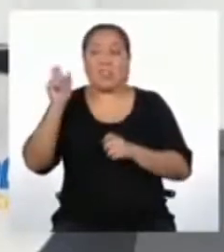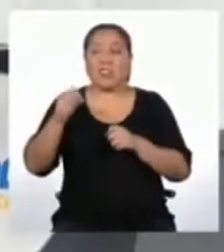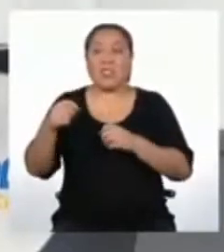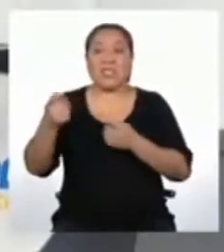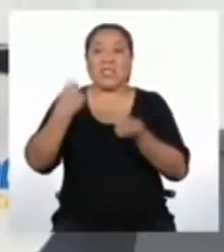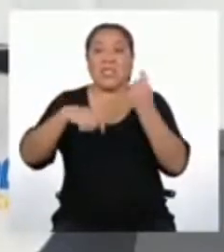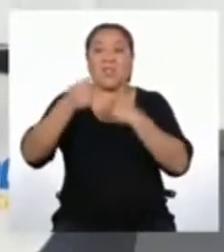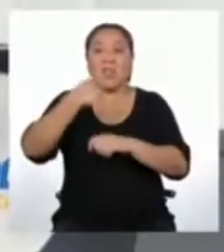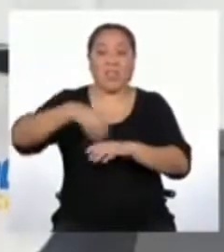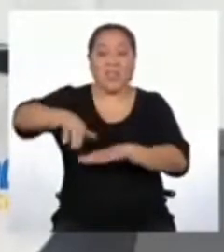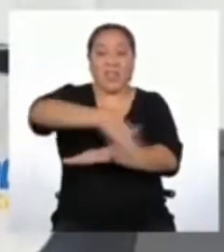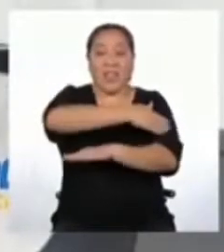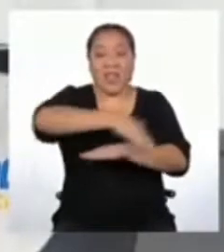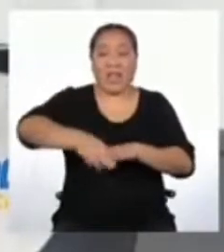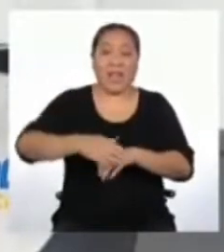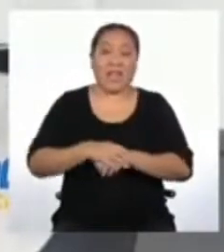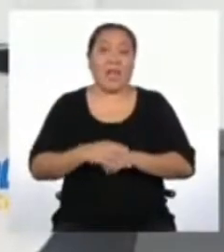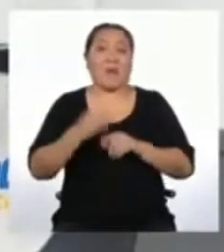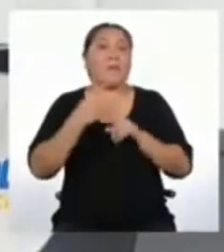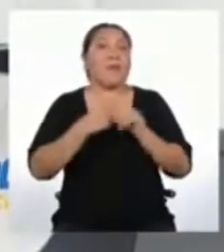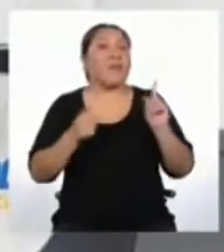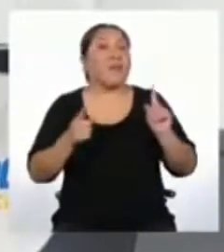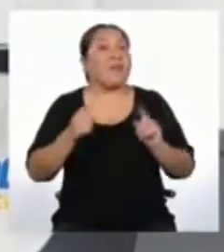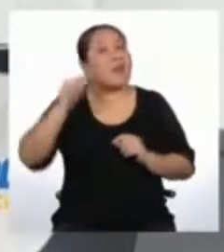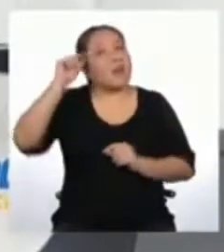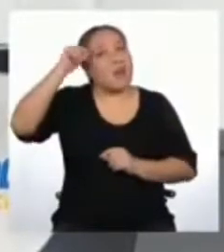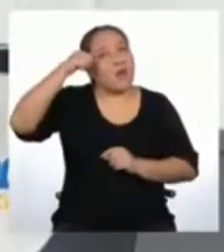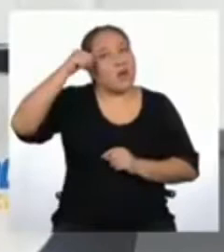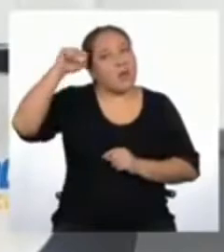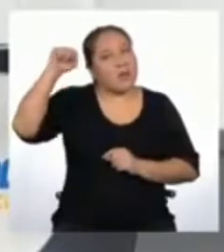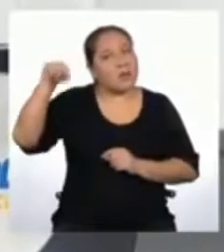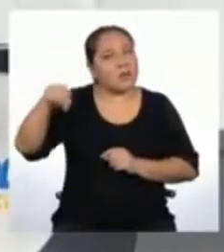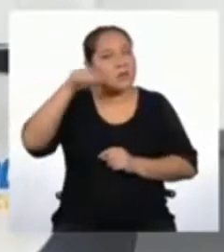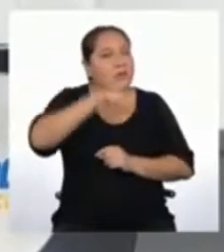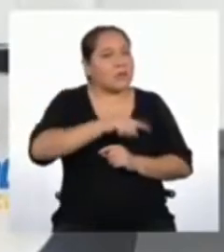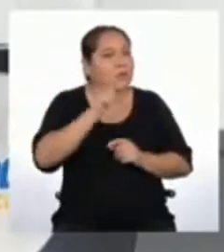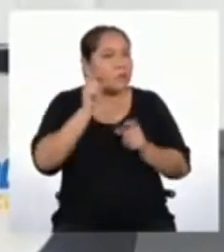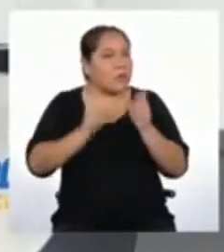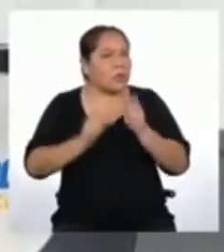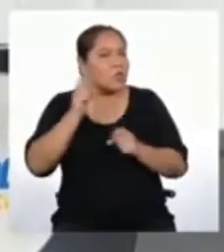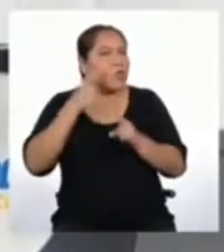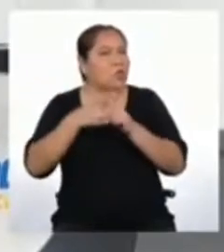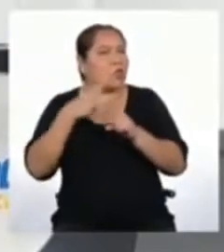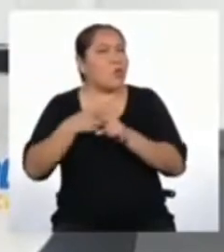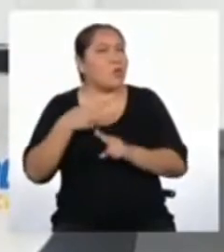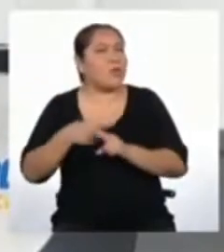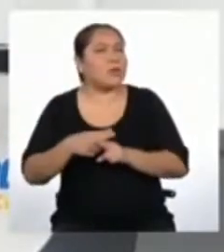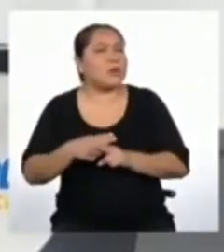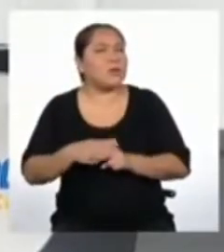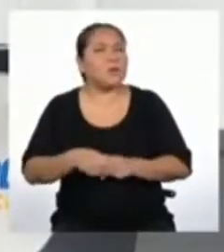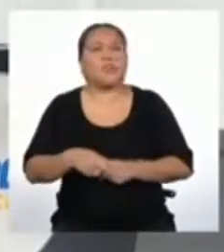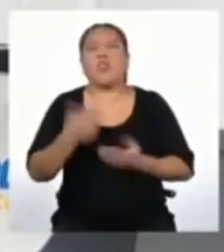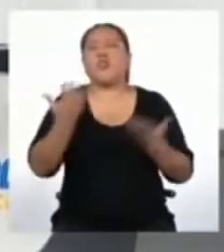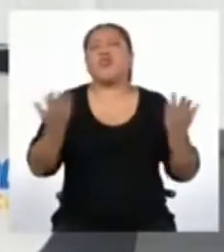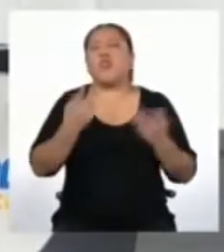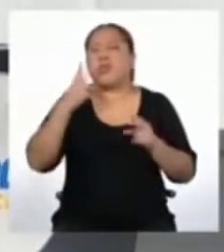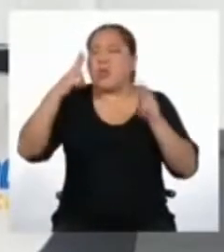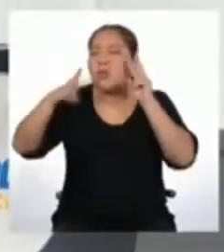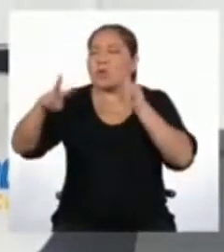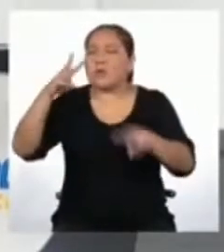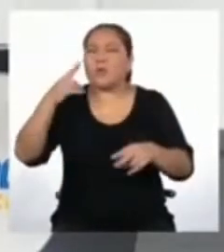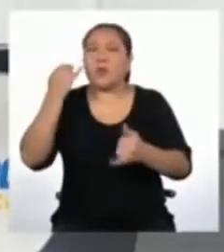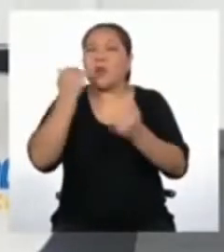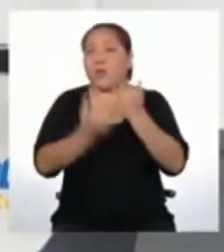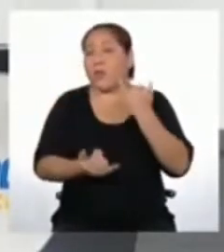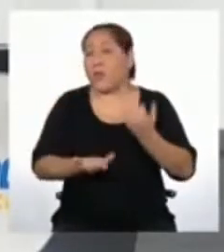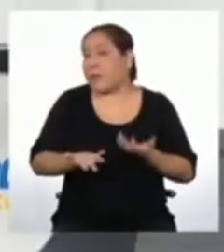no cuentan con local fijo. Pero, ¿recuerdas el nombre de esos vendedores? ¿Dónde recuerdas haberlos visto por última